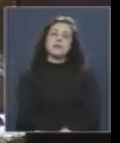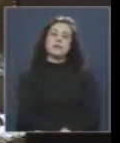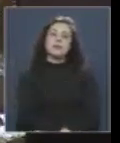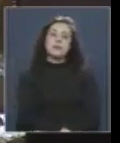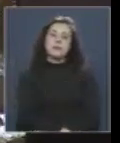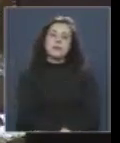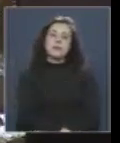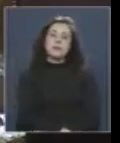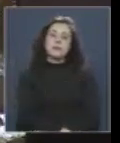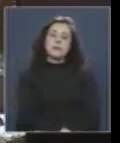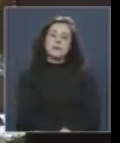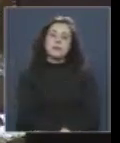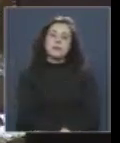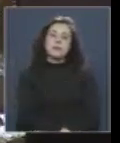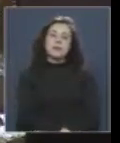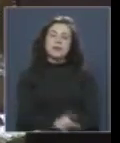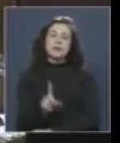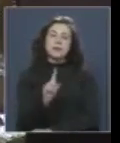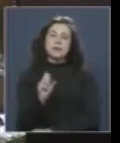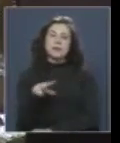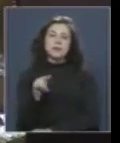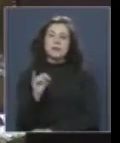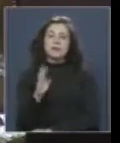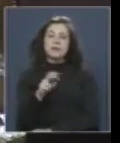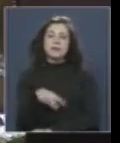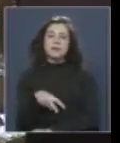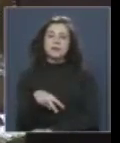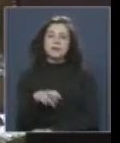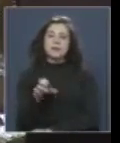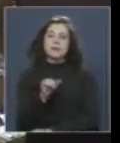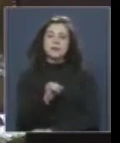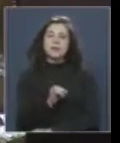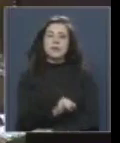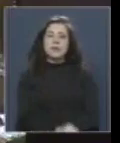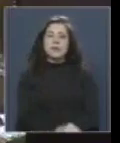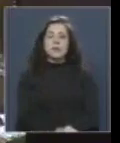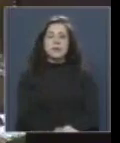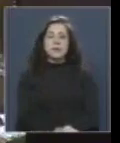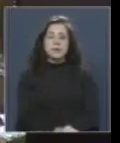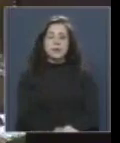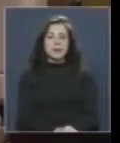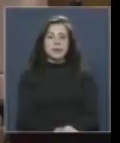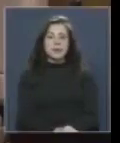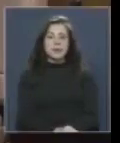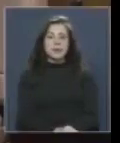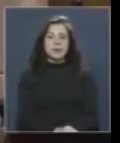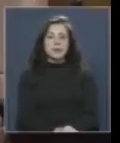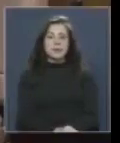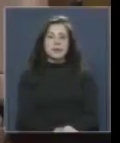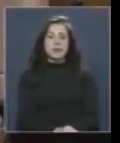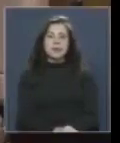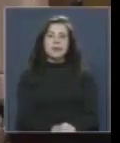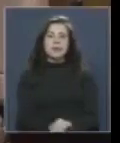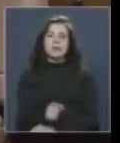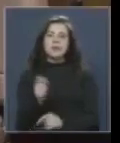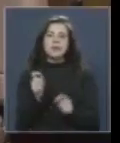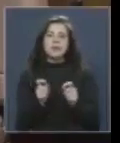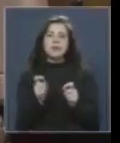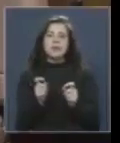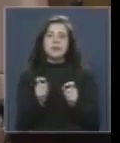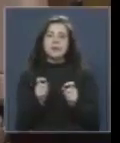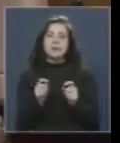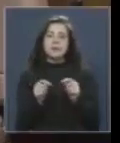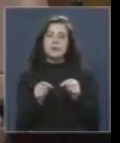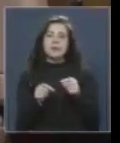Diputada Maricelda Santibáñez. Muchas gracias, presidente. A los valientes que estuvimos en Venezuela, que de